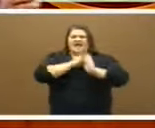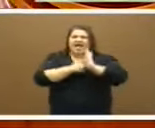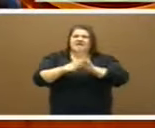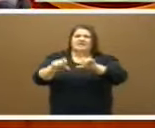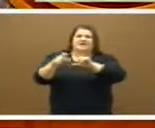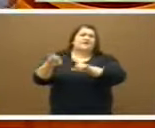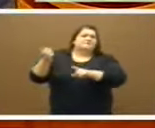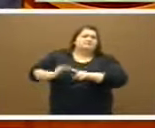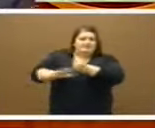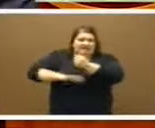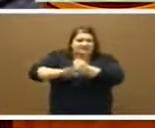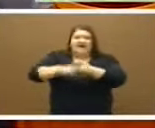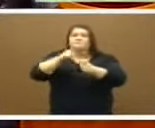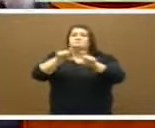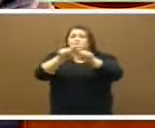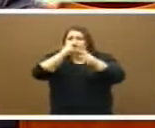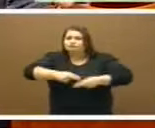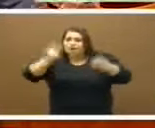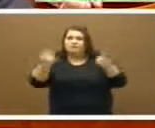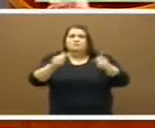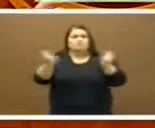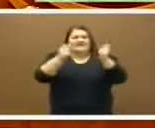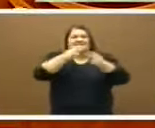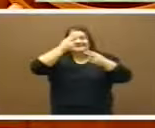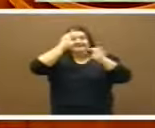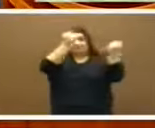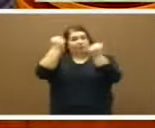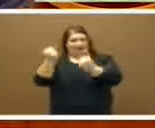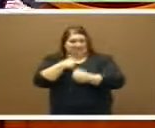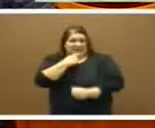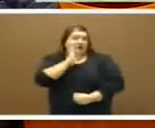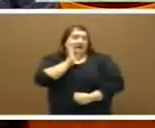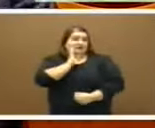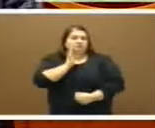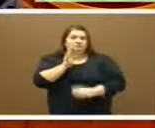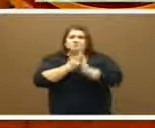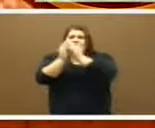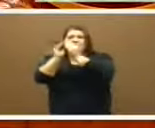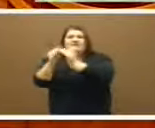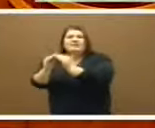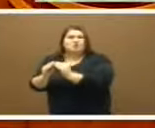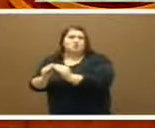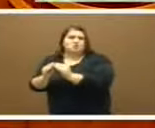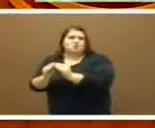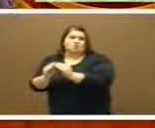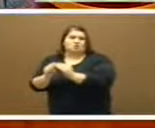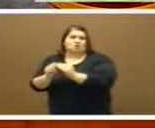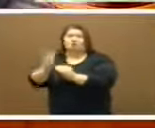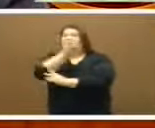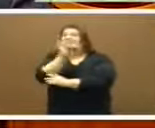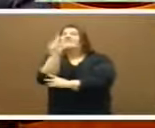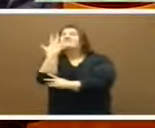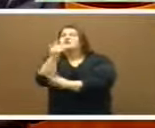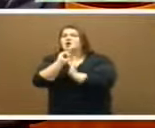empresas públicas, la ley de publicidad institucional, que he dicho antes, se han modificado así hasta cinco leyes y de